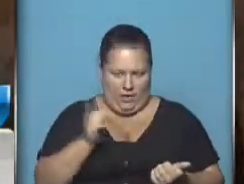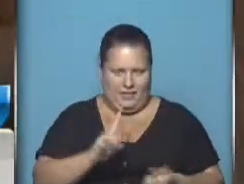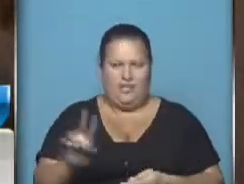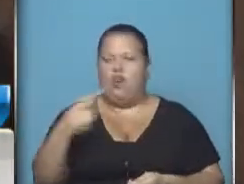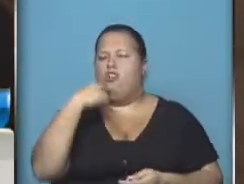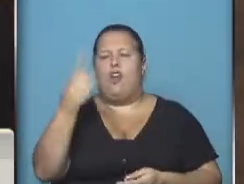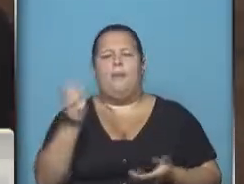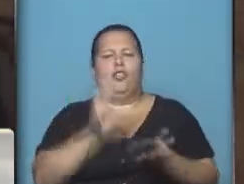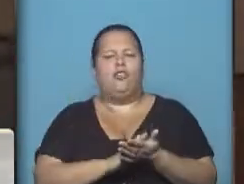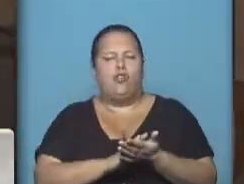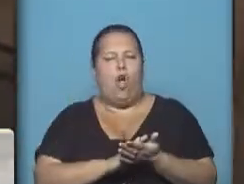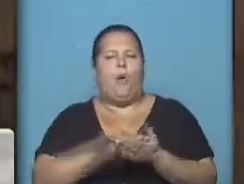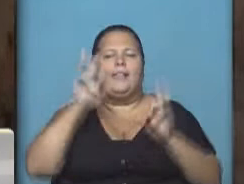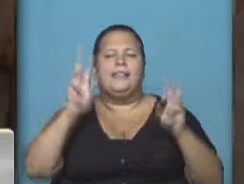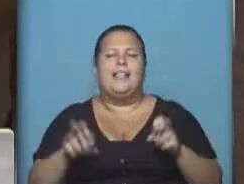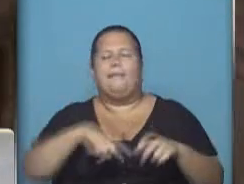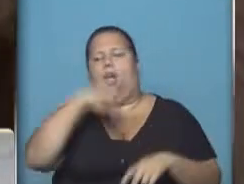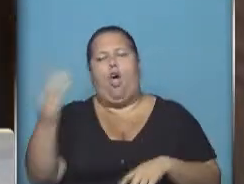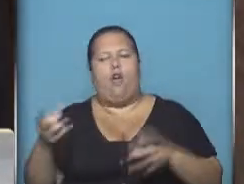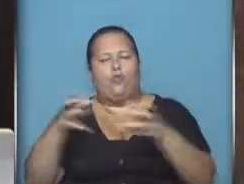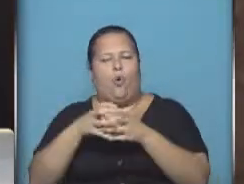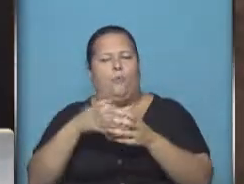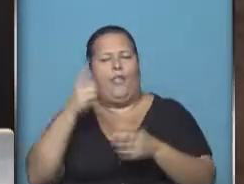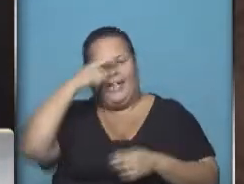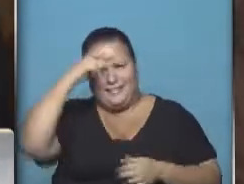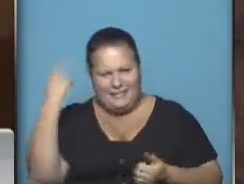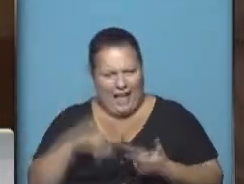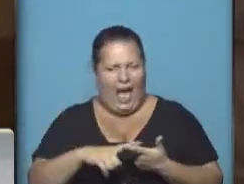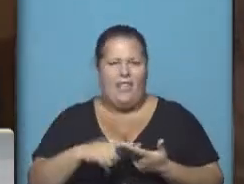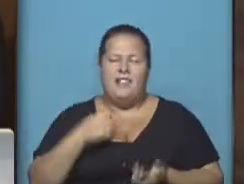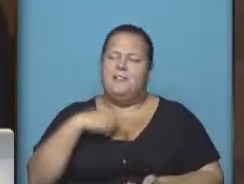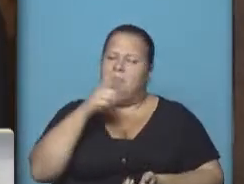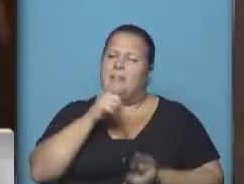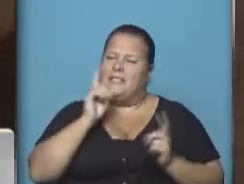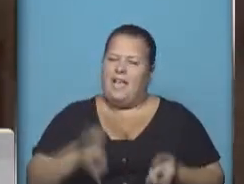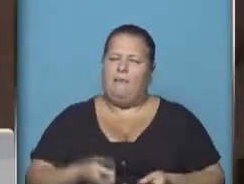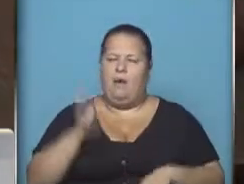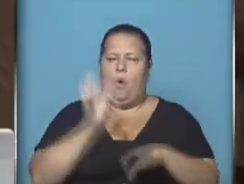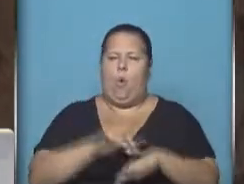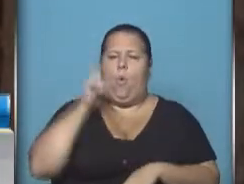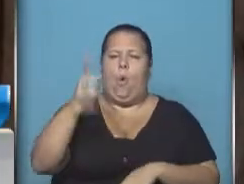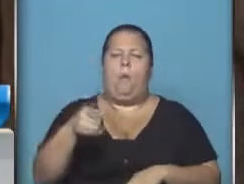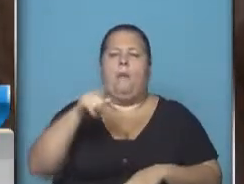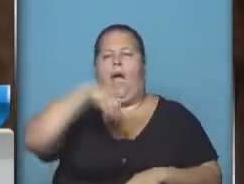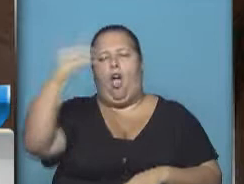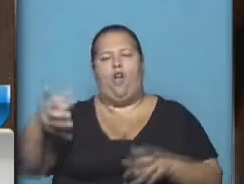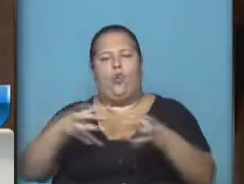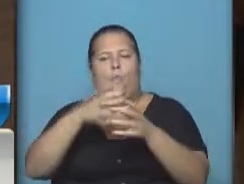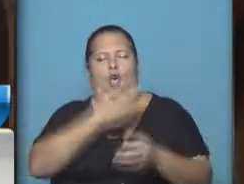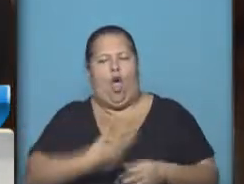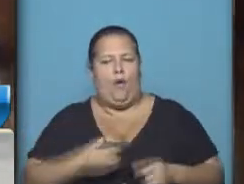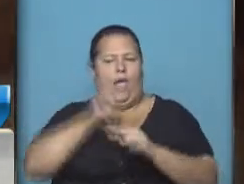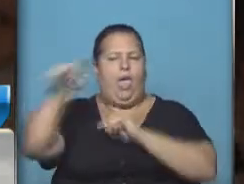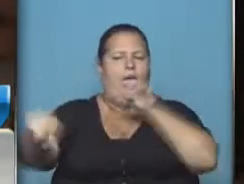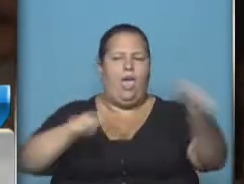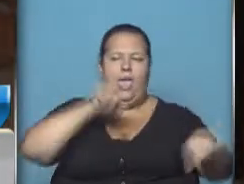respondió sobre las competencias en relación a otros organismos del Estado. Me pareció además que echaba la culpa hacia adentro de otras áreas del gobierno,